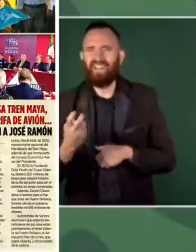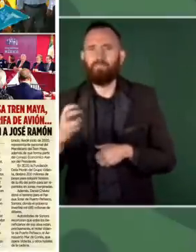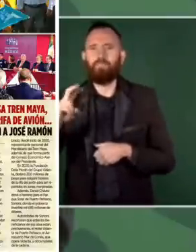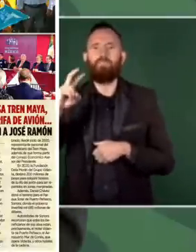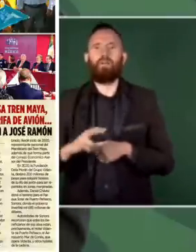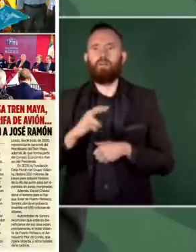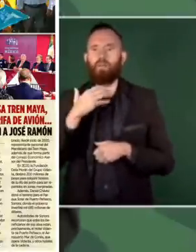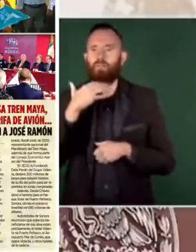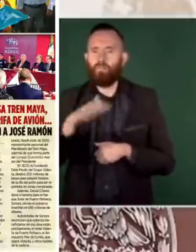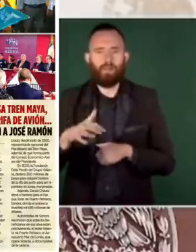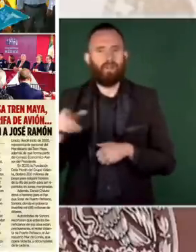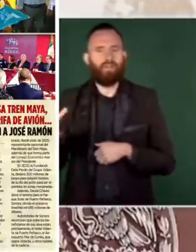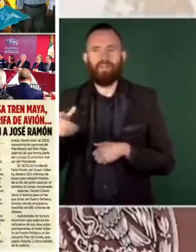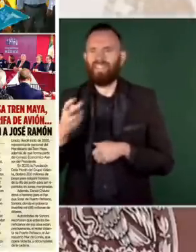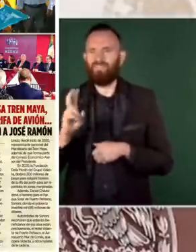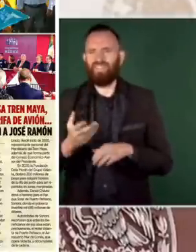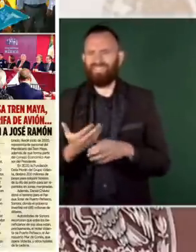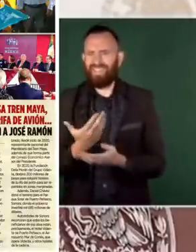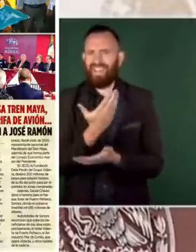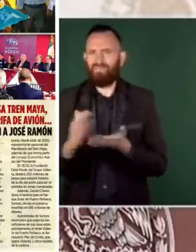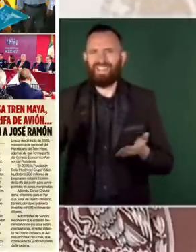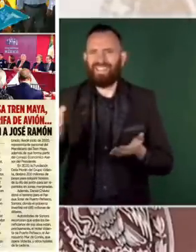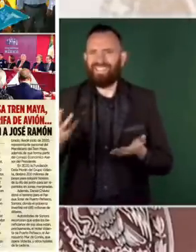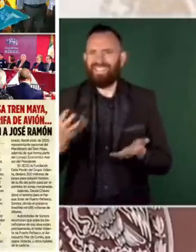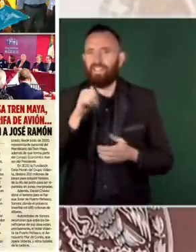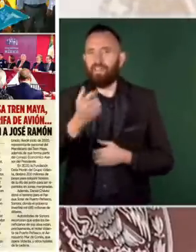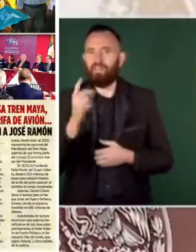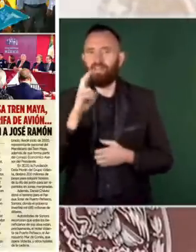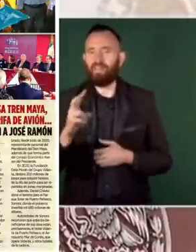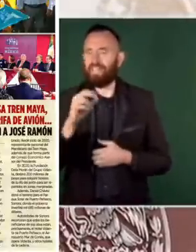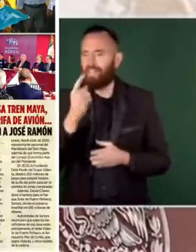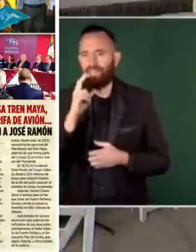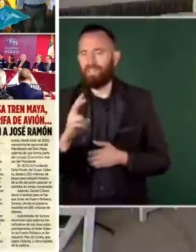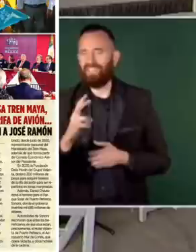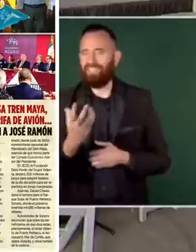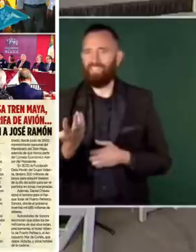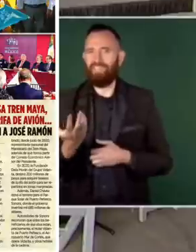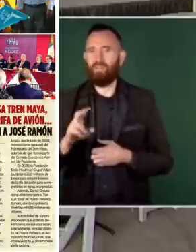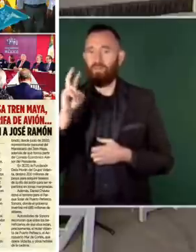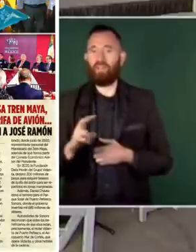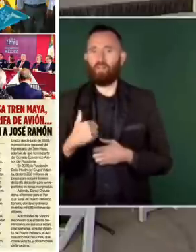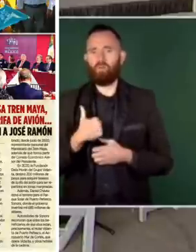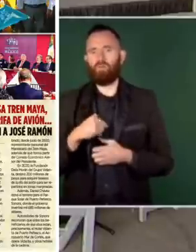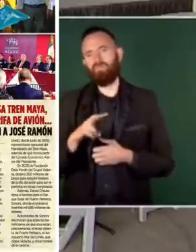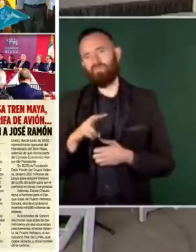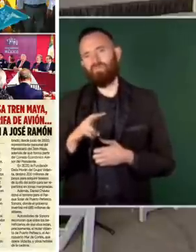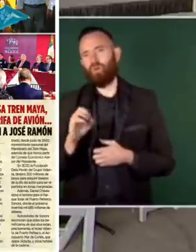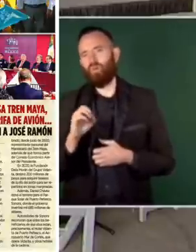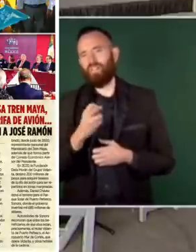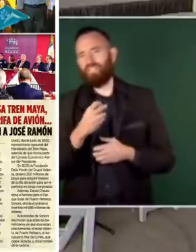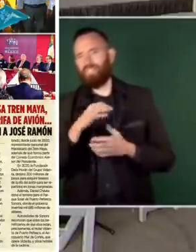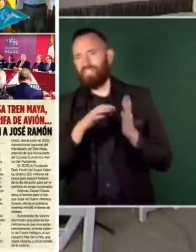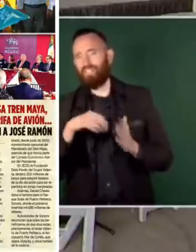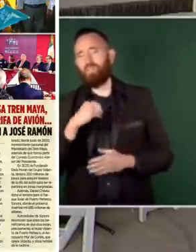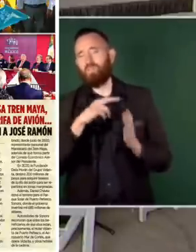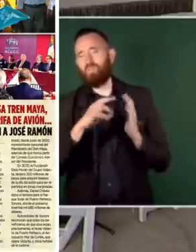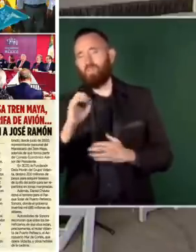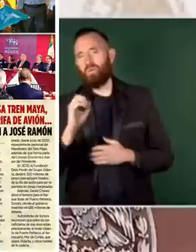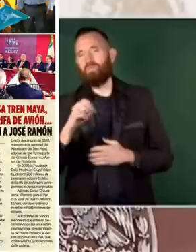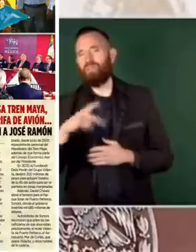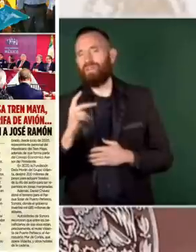qué? ¿Qué tiene que ver una cosa con la otra? No lo he visto el reportaje, pero habría